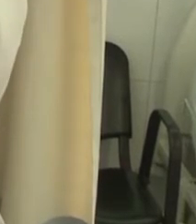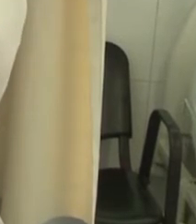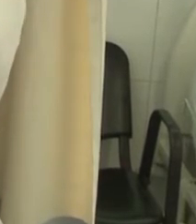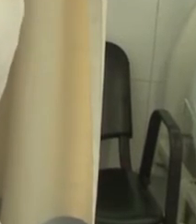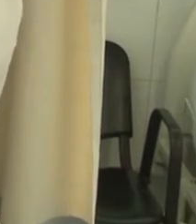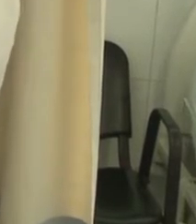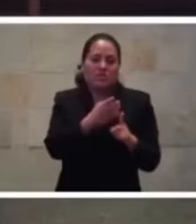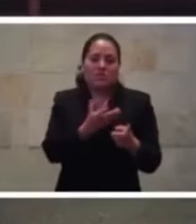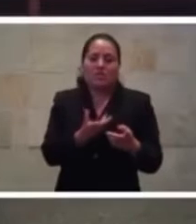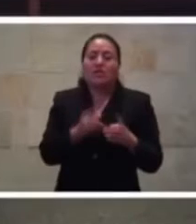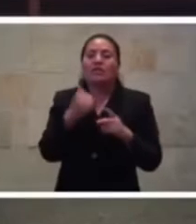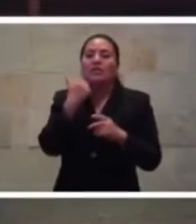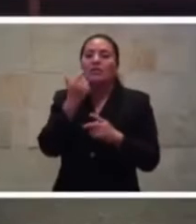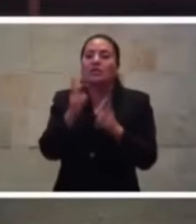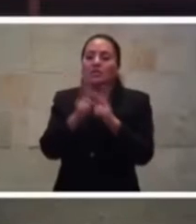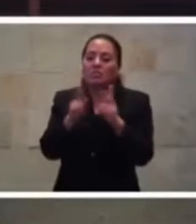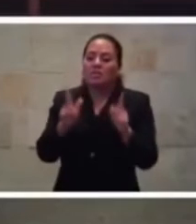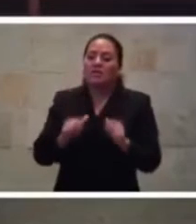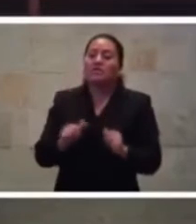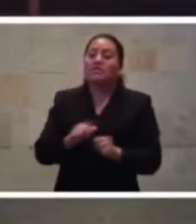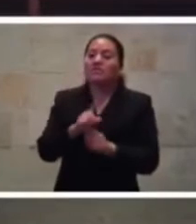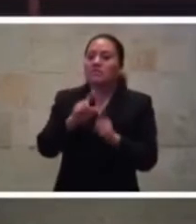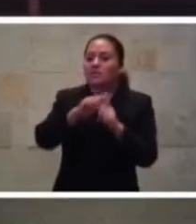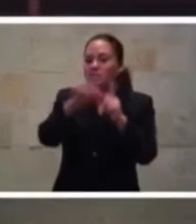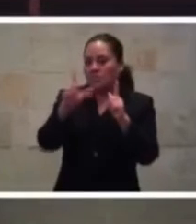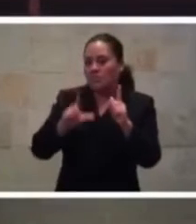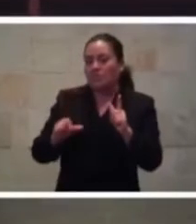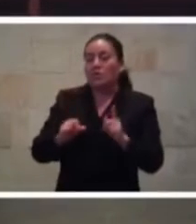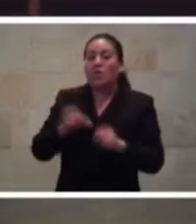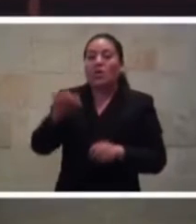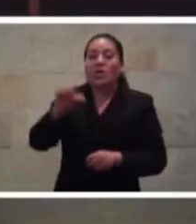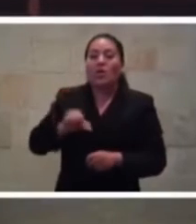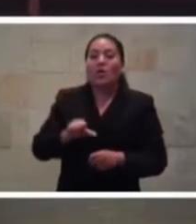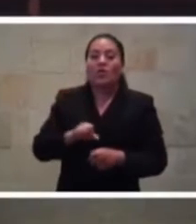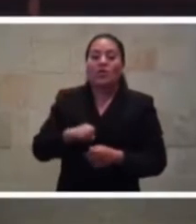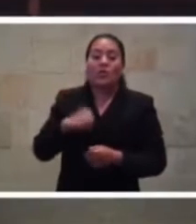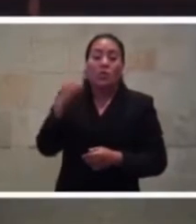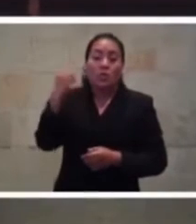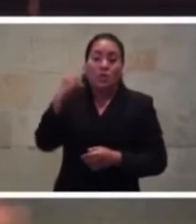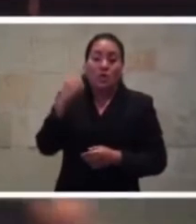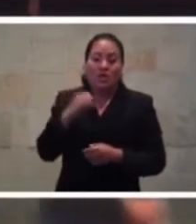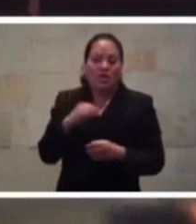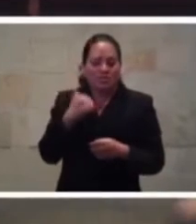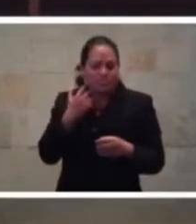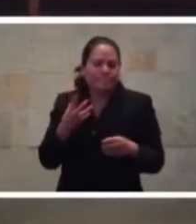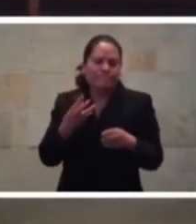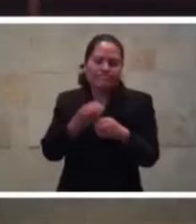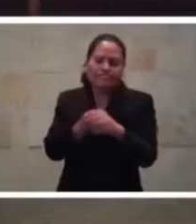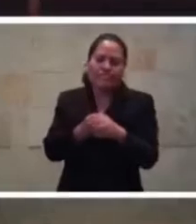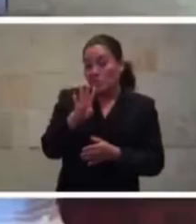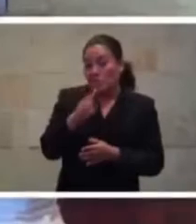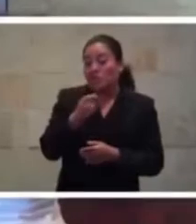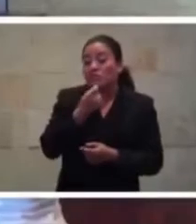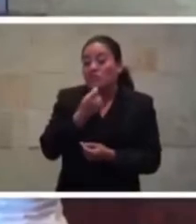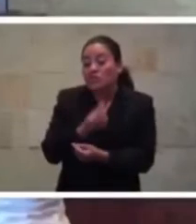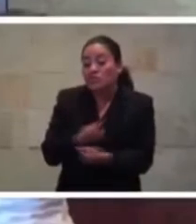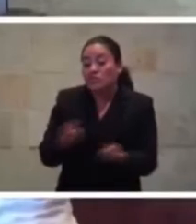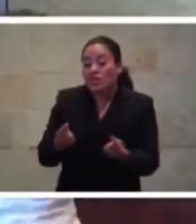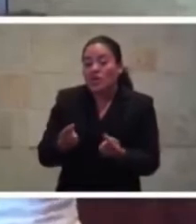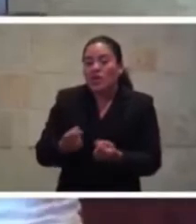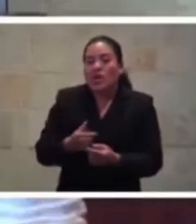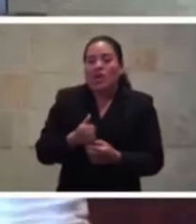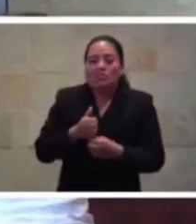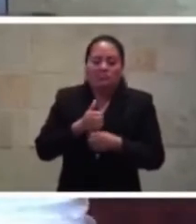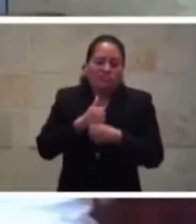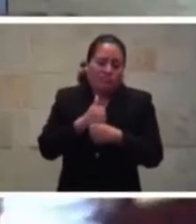propagar un contagio. La Cámara de Diputados también propuso desde hace una semana una reforma al artículo 140 del Código Penal para imponer